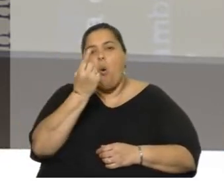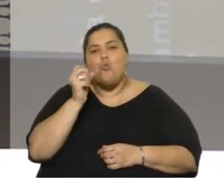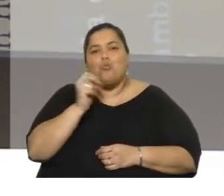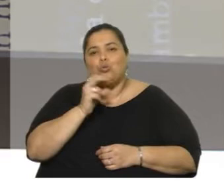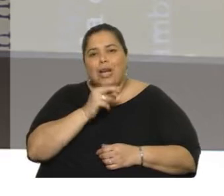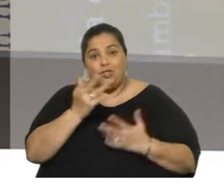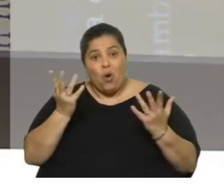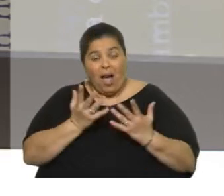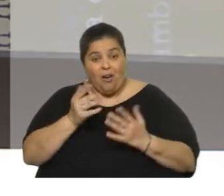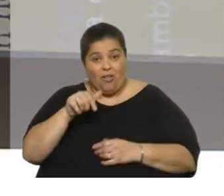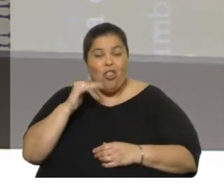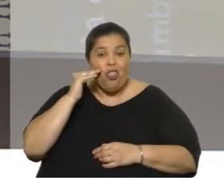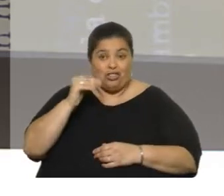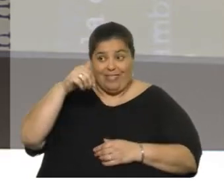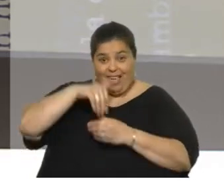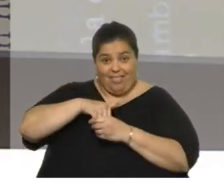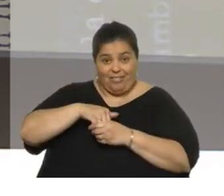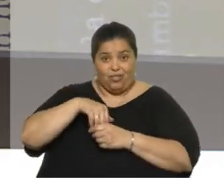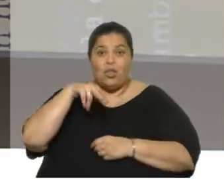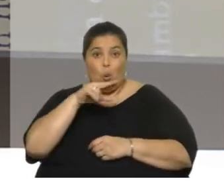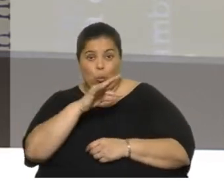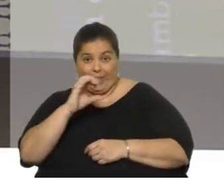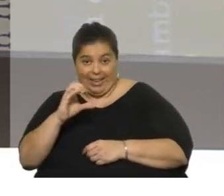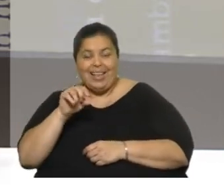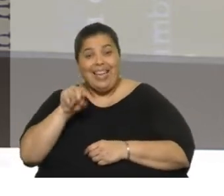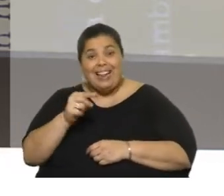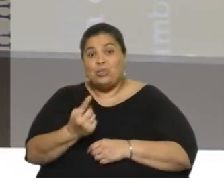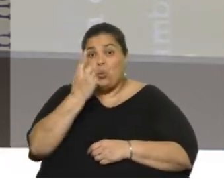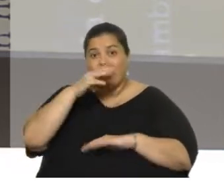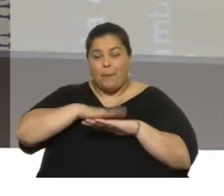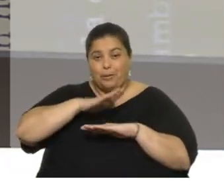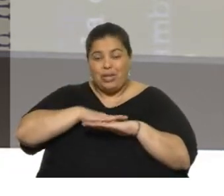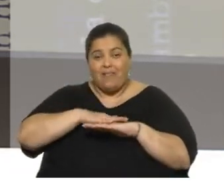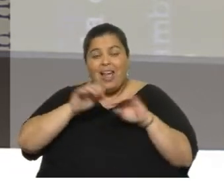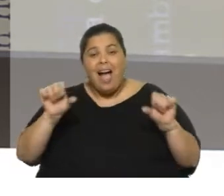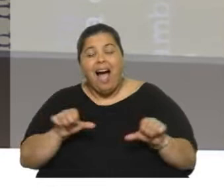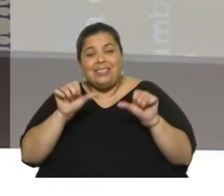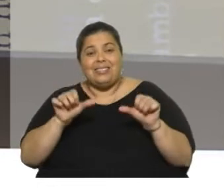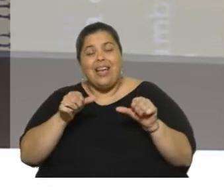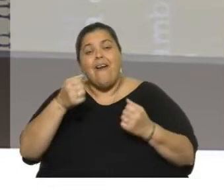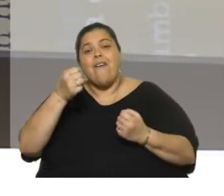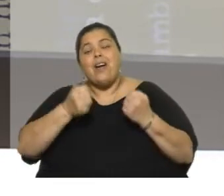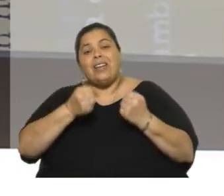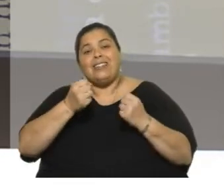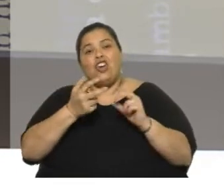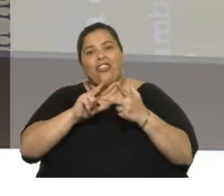ahora es docente nuestro y es uno de los responsables de fabricación digital, la fabricación 3D.